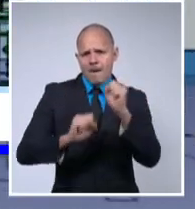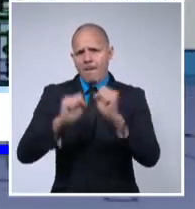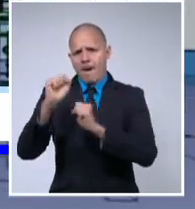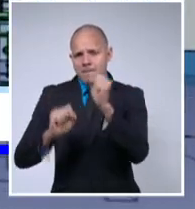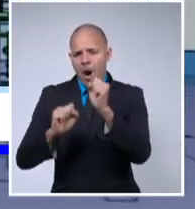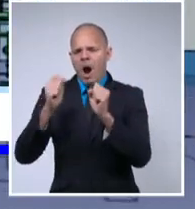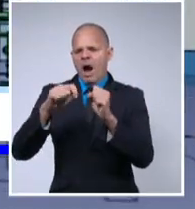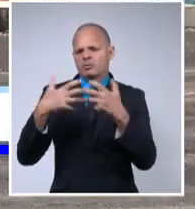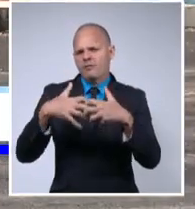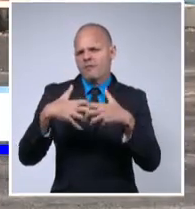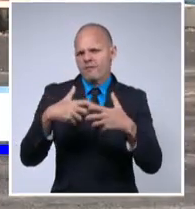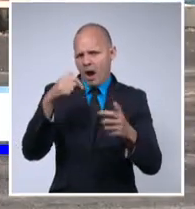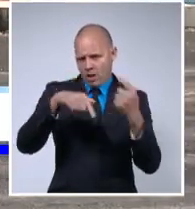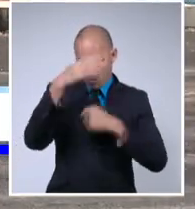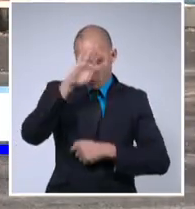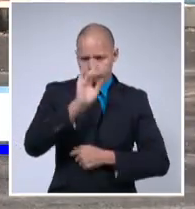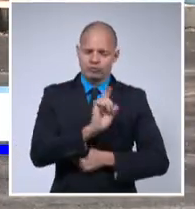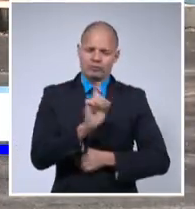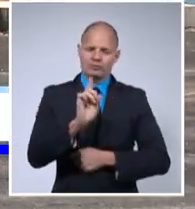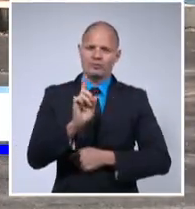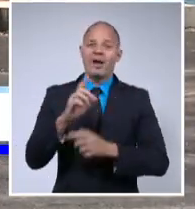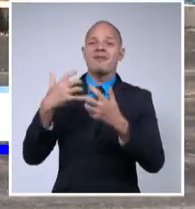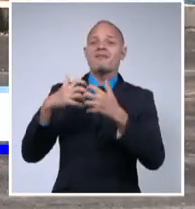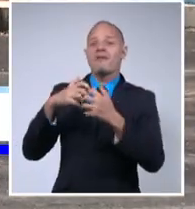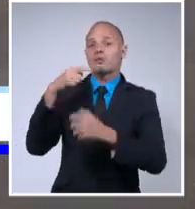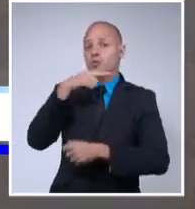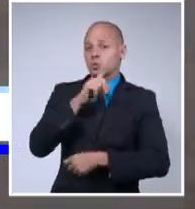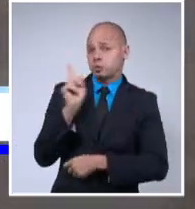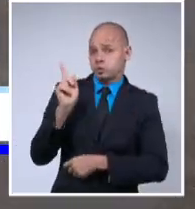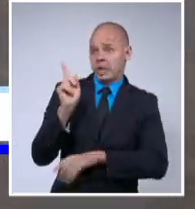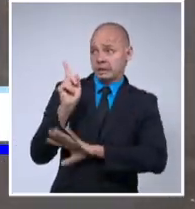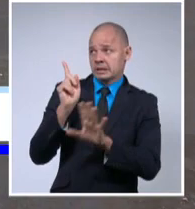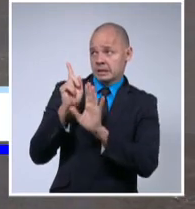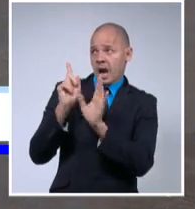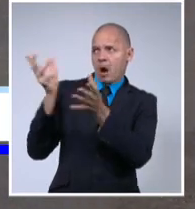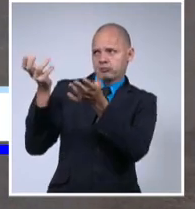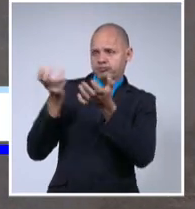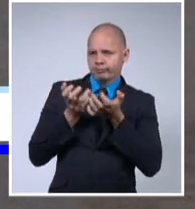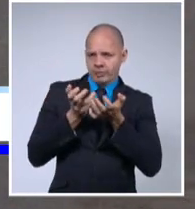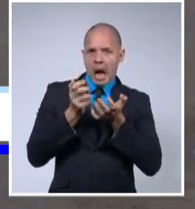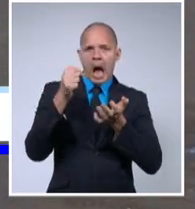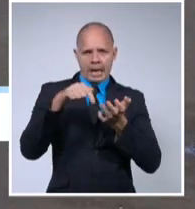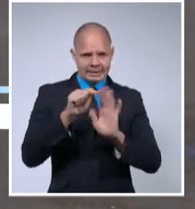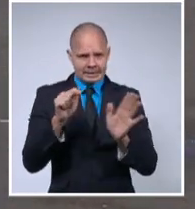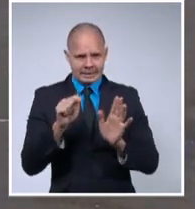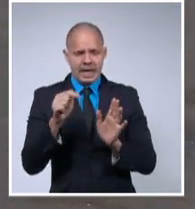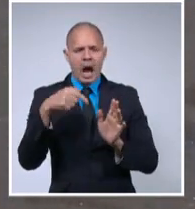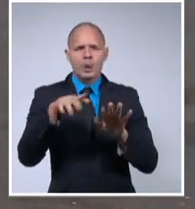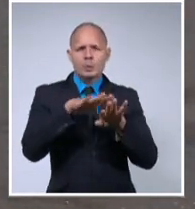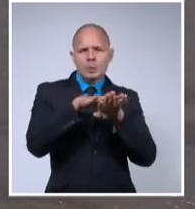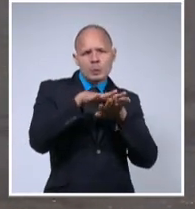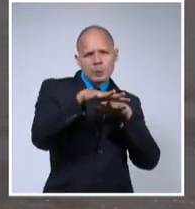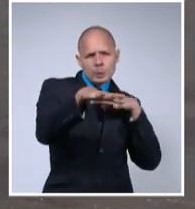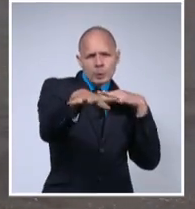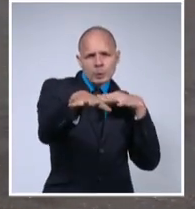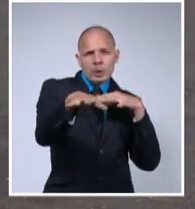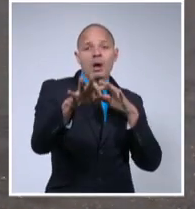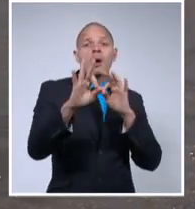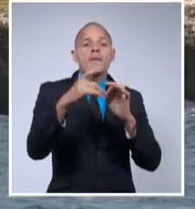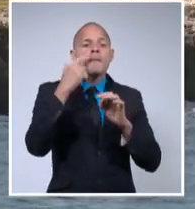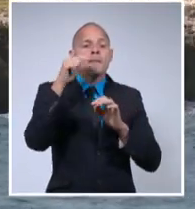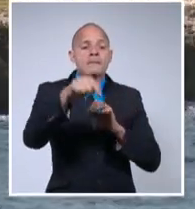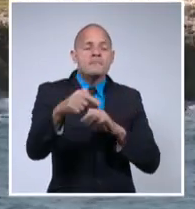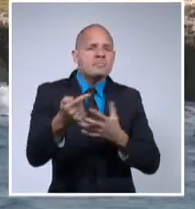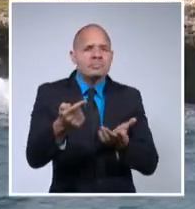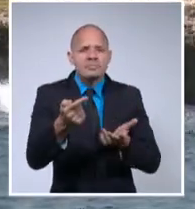son terminadas. Este es el descargadero de grandes dimensiones, recién concluido en Boca de